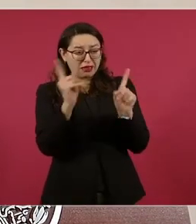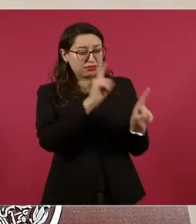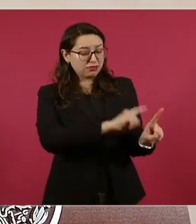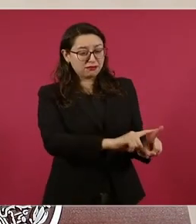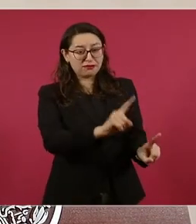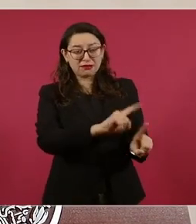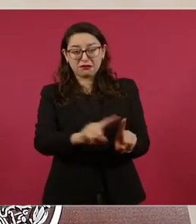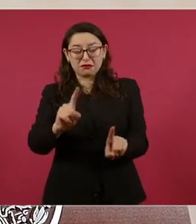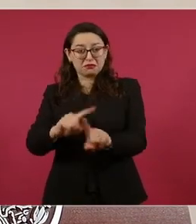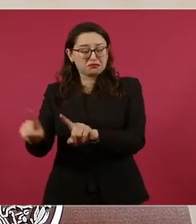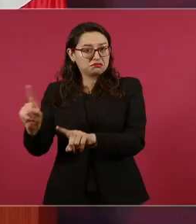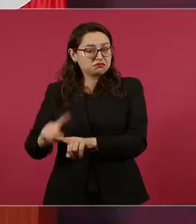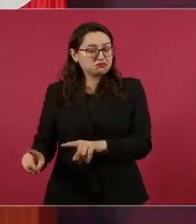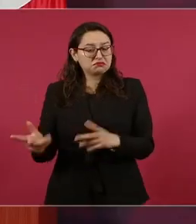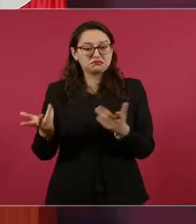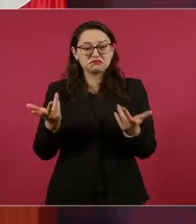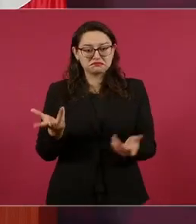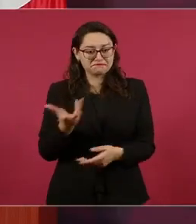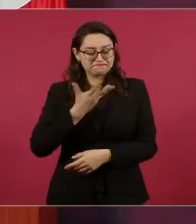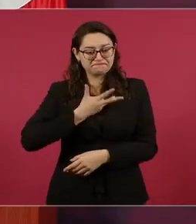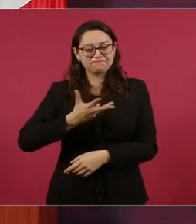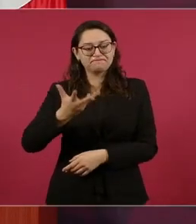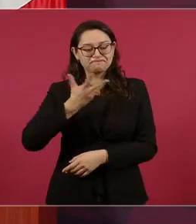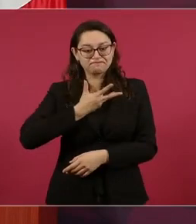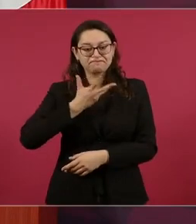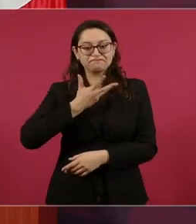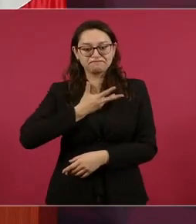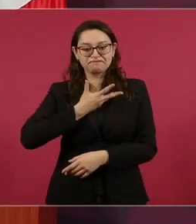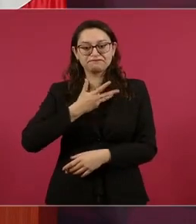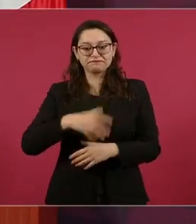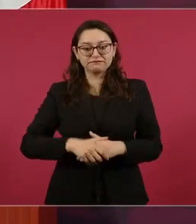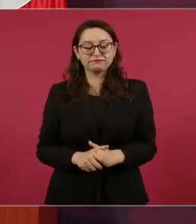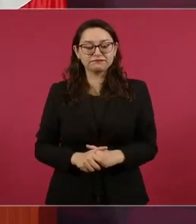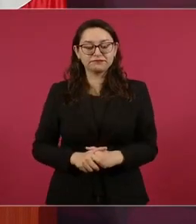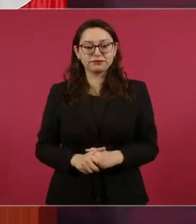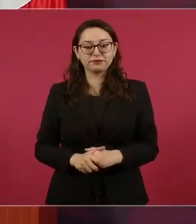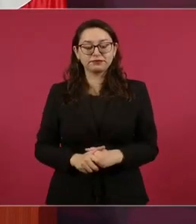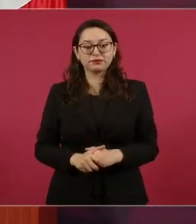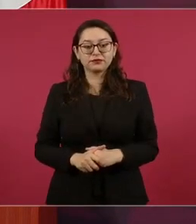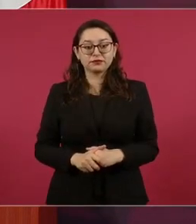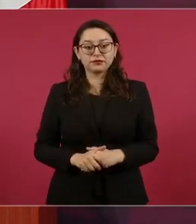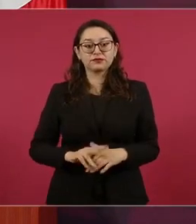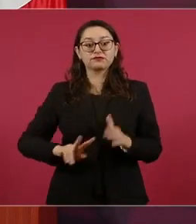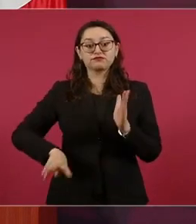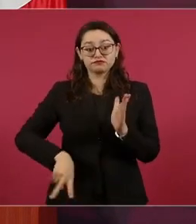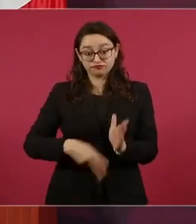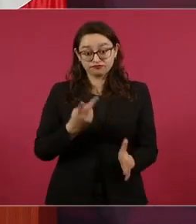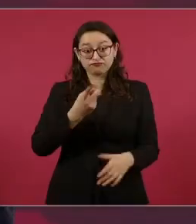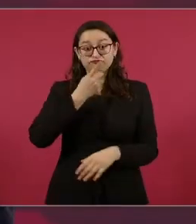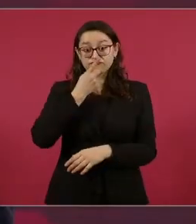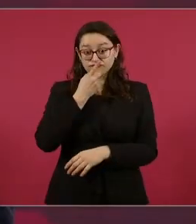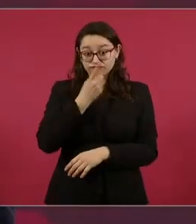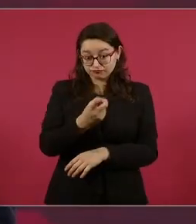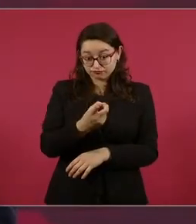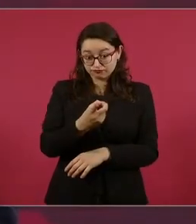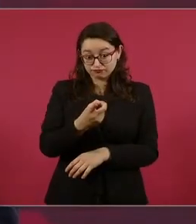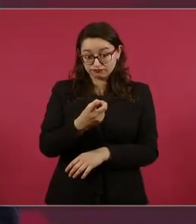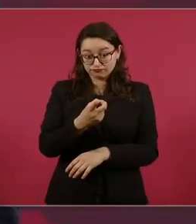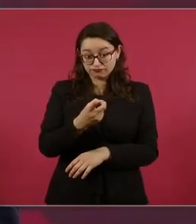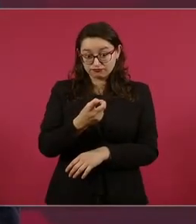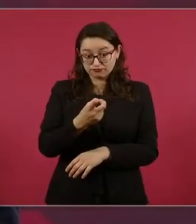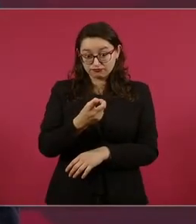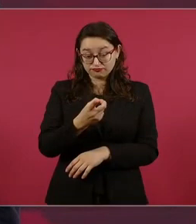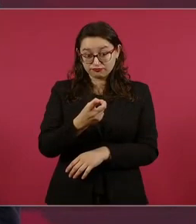artística la Ciudad de México y vuelvo a repetir